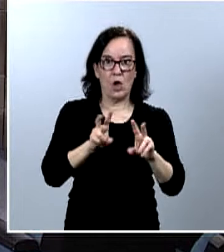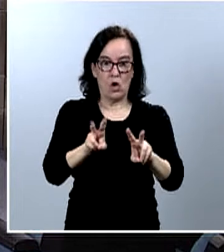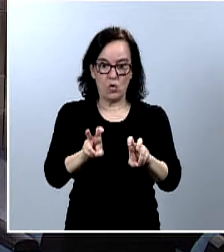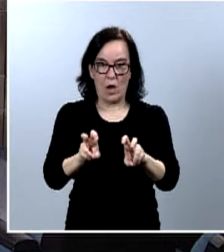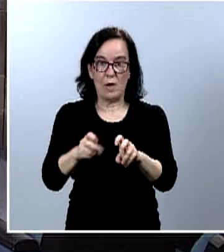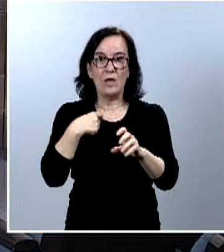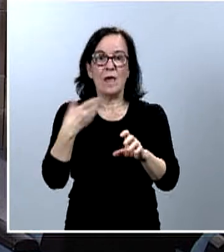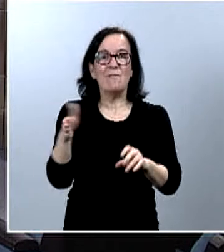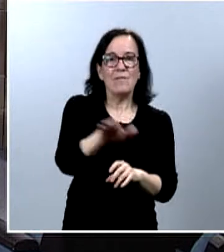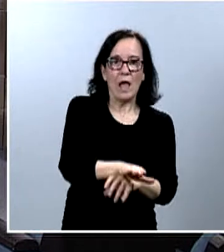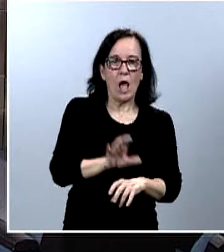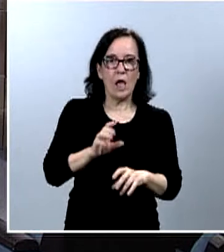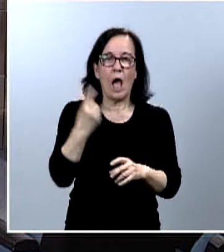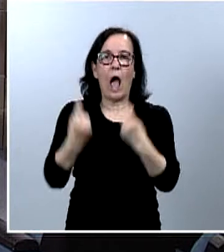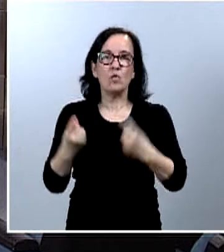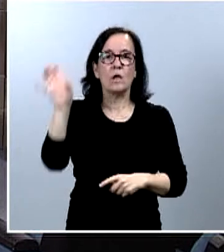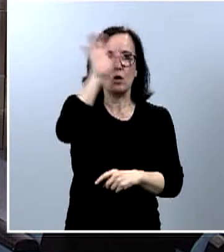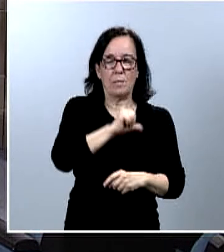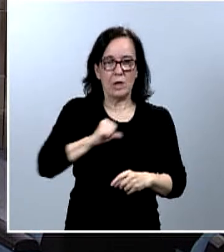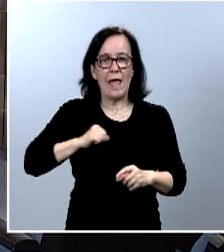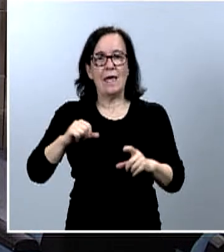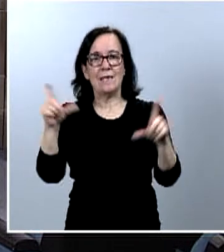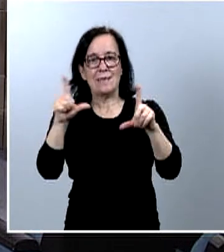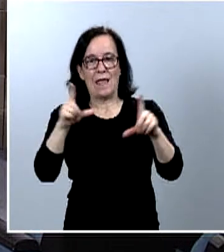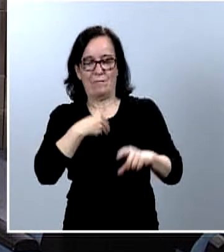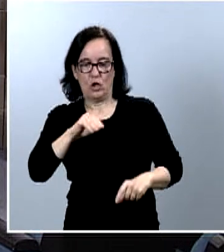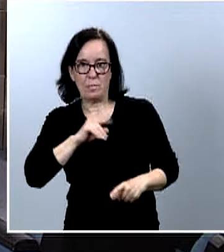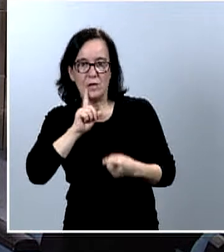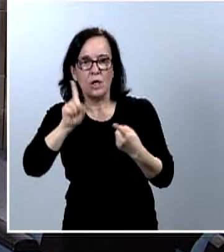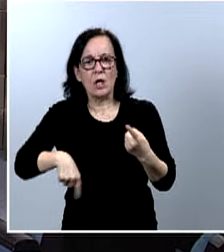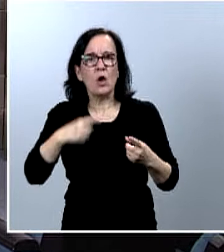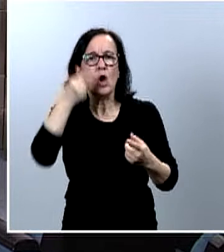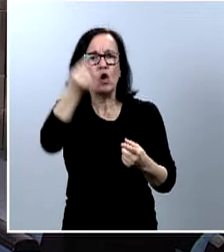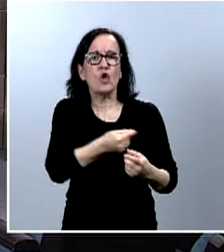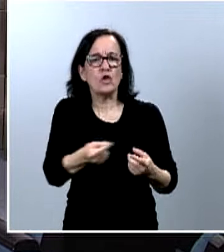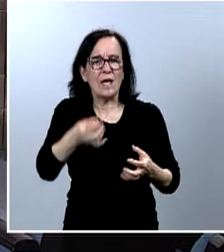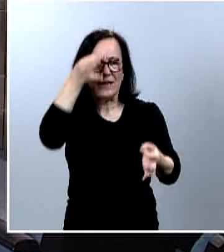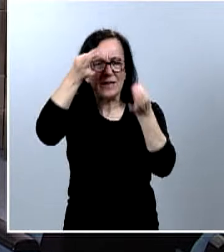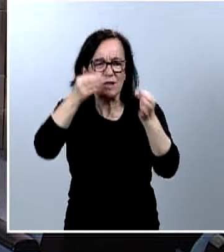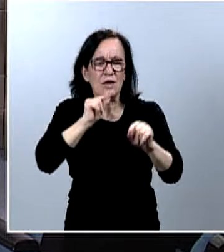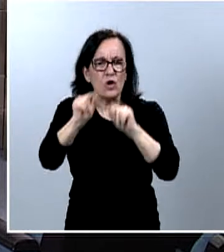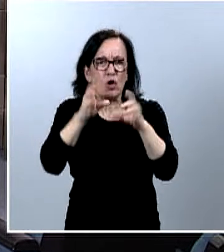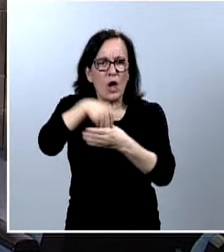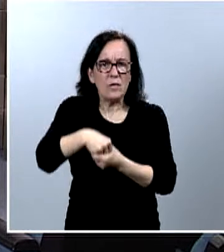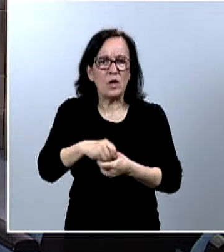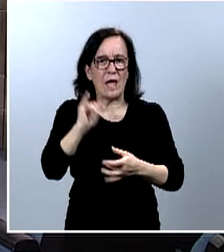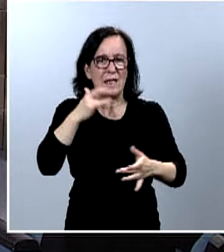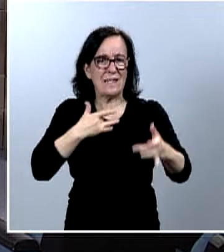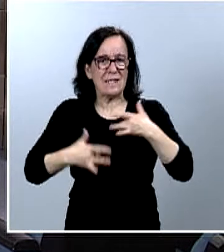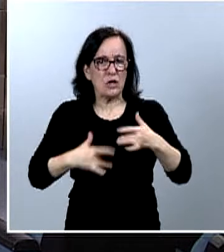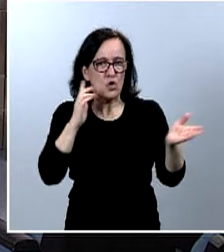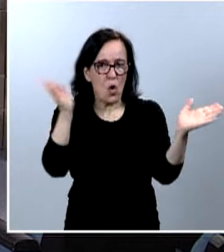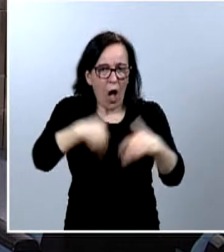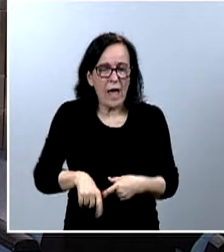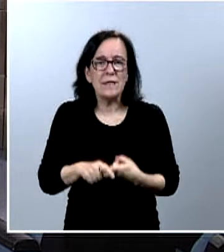autónomas? Televisión Española pregunta también por qué el total de los datos de contagiados no incluye a los asintomáticos. En fin, reitero